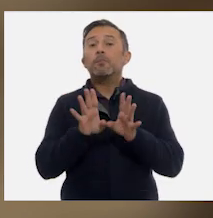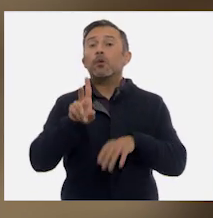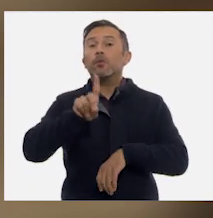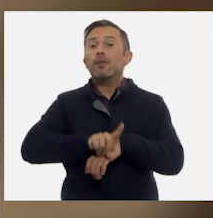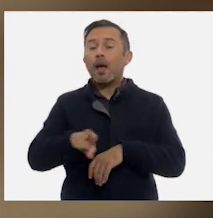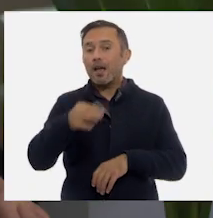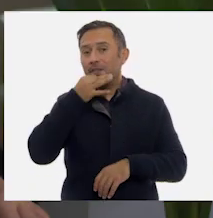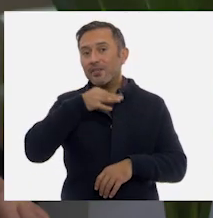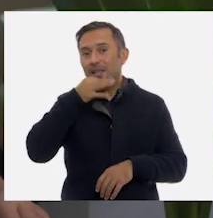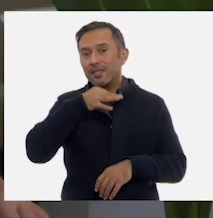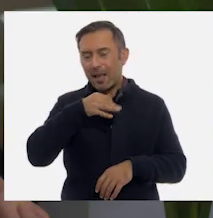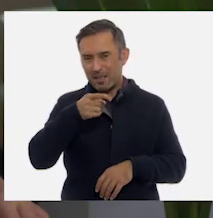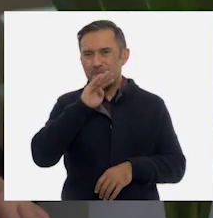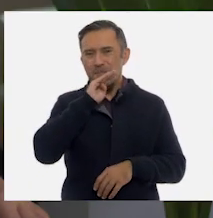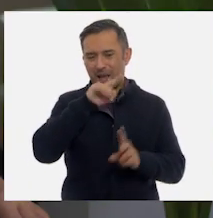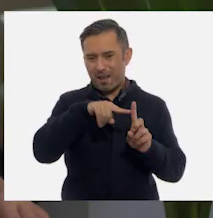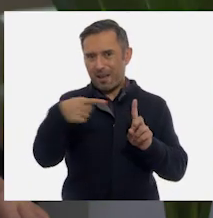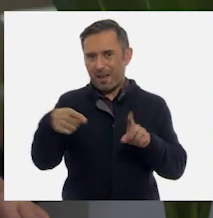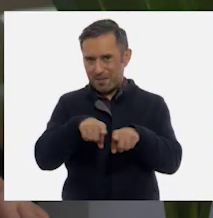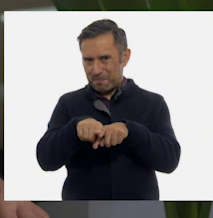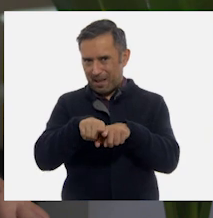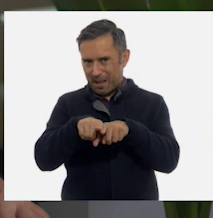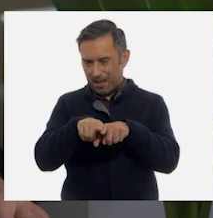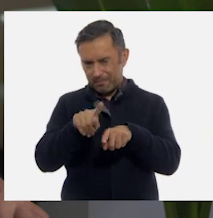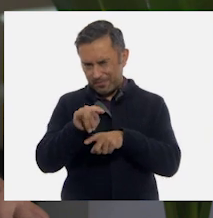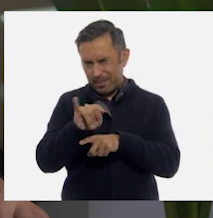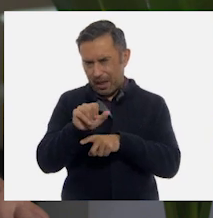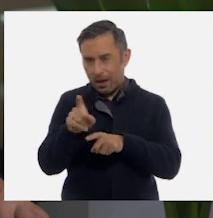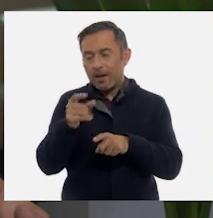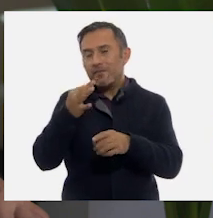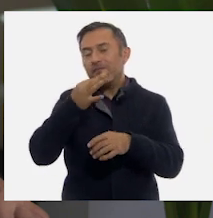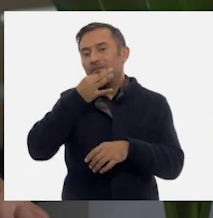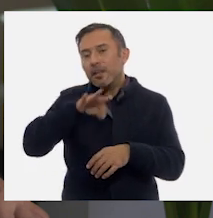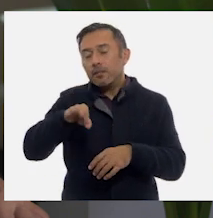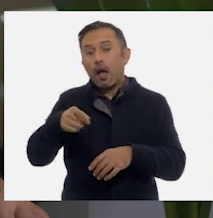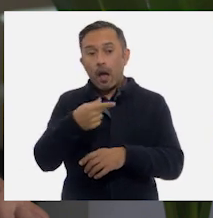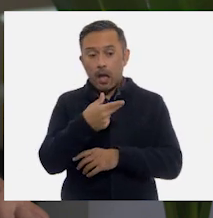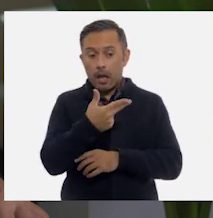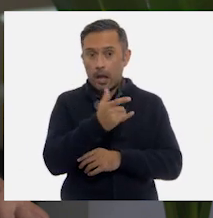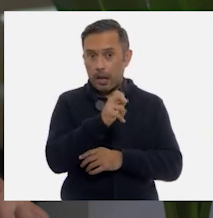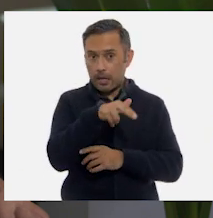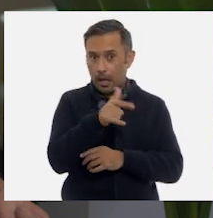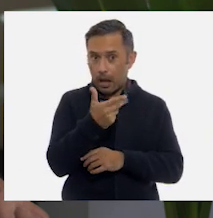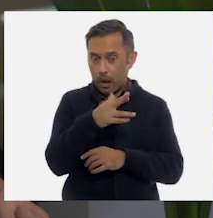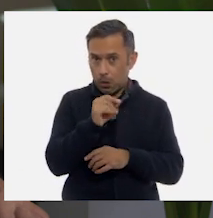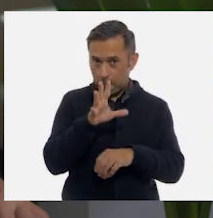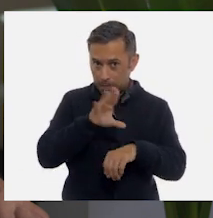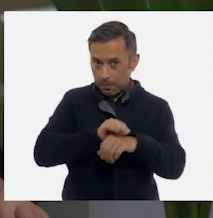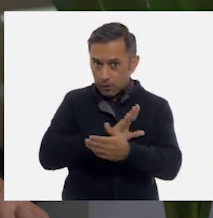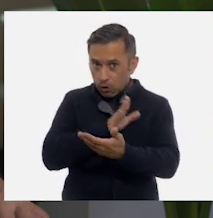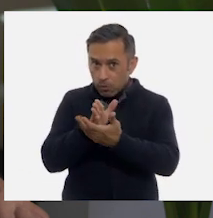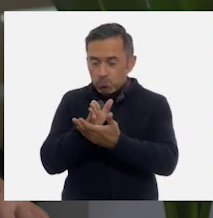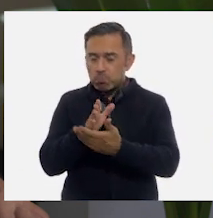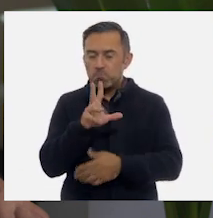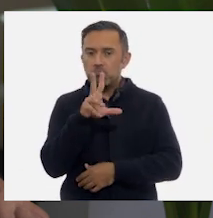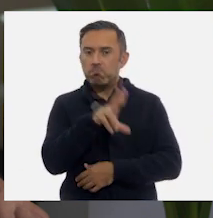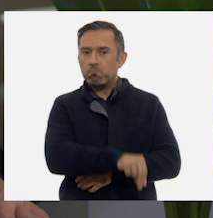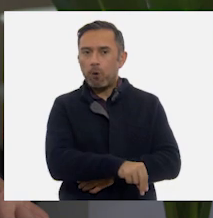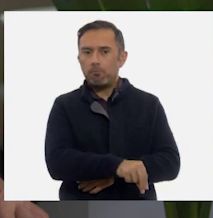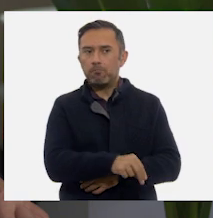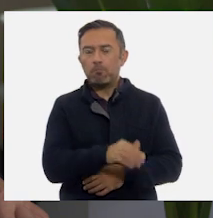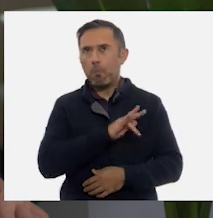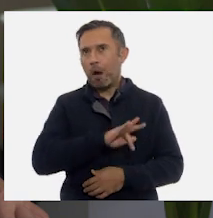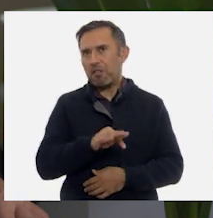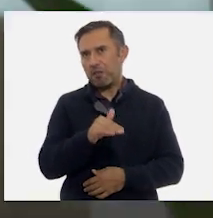una hermana de la mamá, en donde no le dieron permiso a Elena Garro, que tendría, pues, no sé,